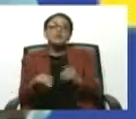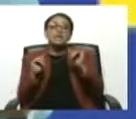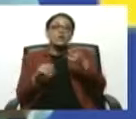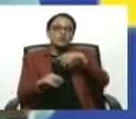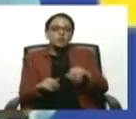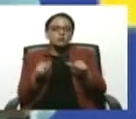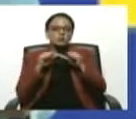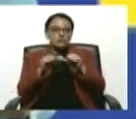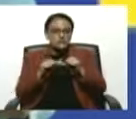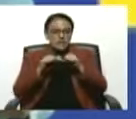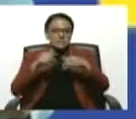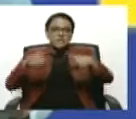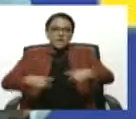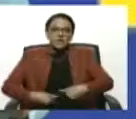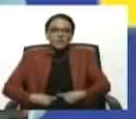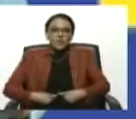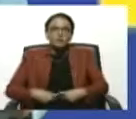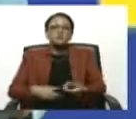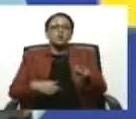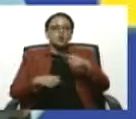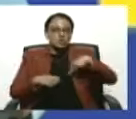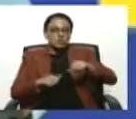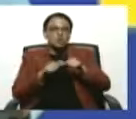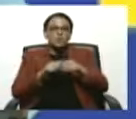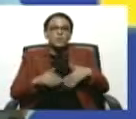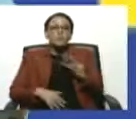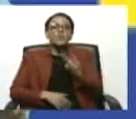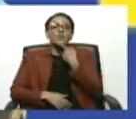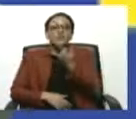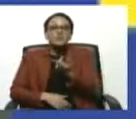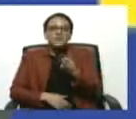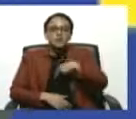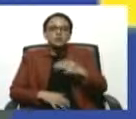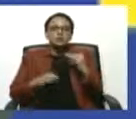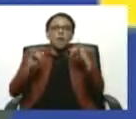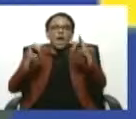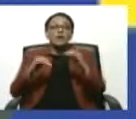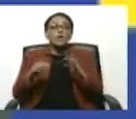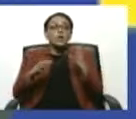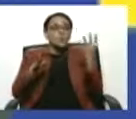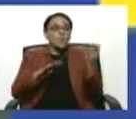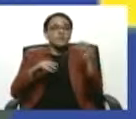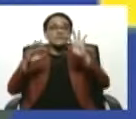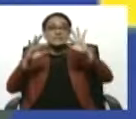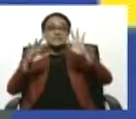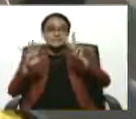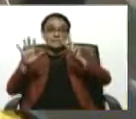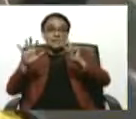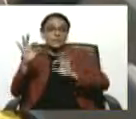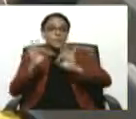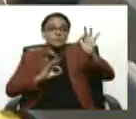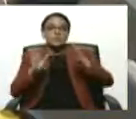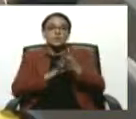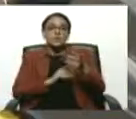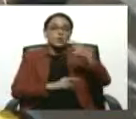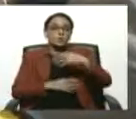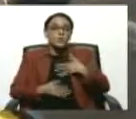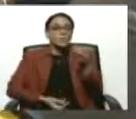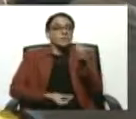productivo y que hoy podamos decir que tenemos 97% de abastecimiento en Venezuela, cuando en el